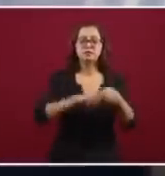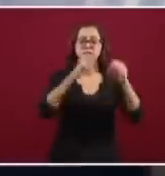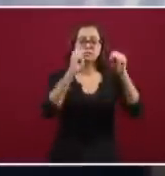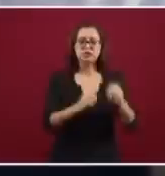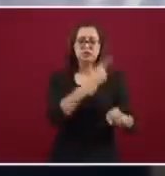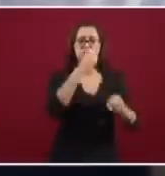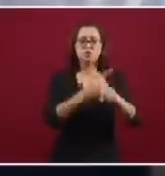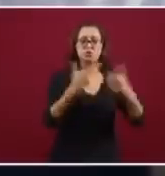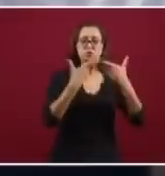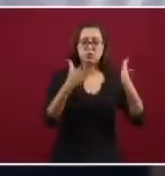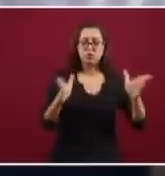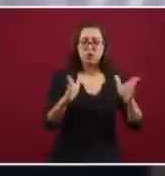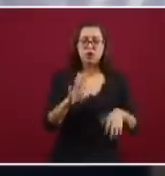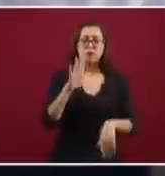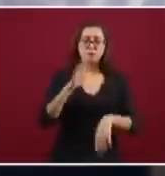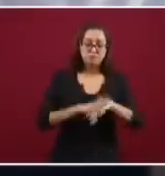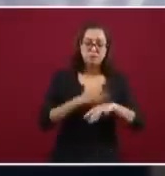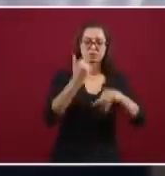los datos duros,